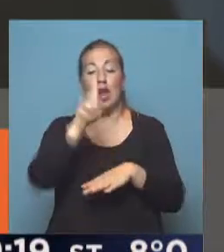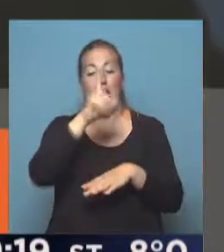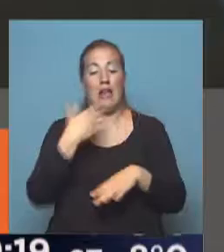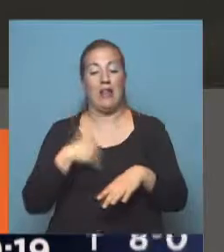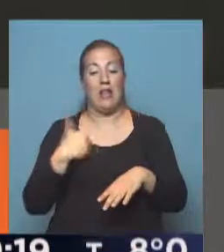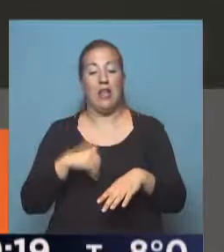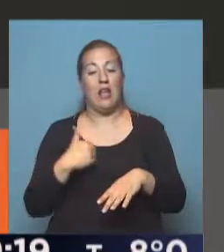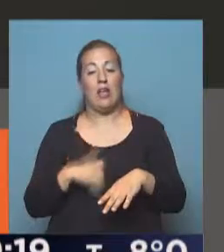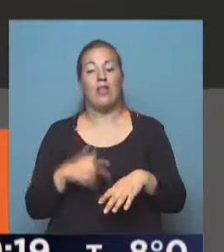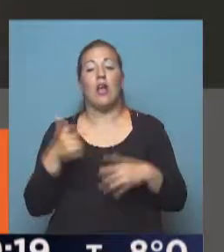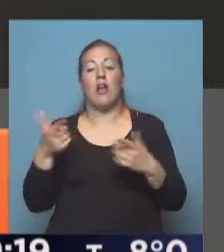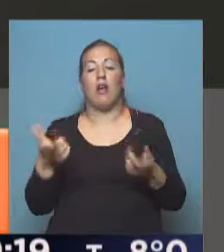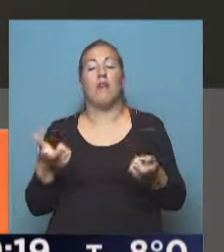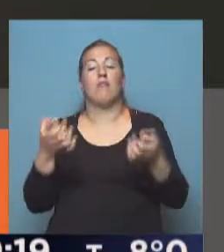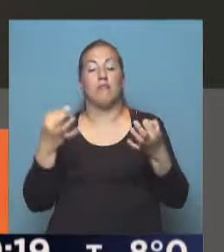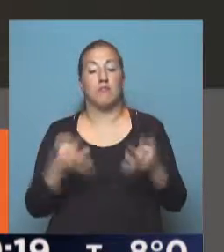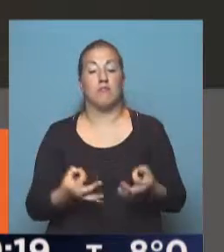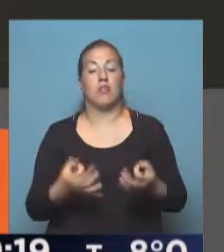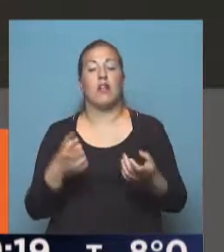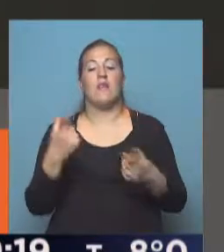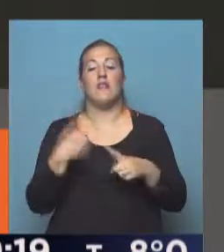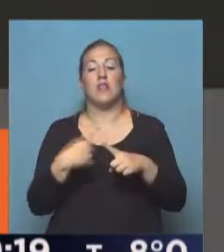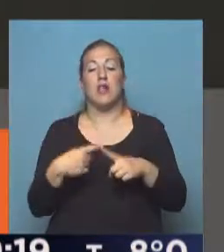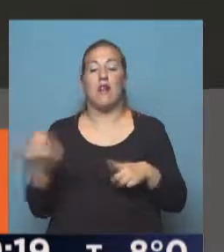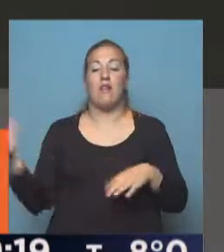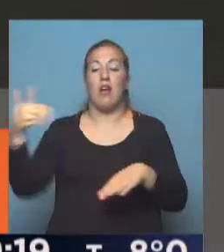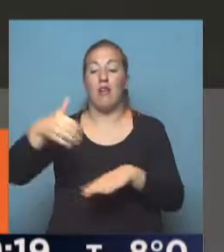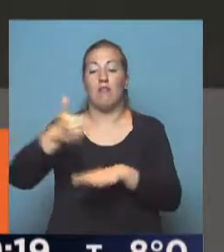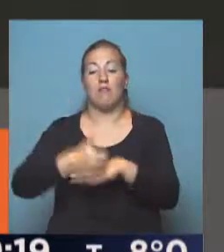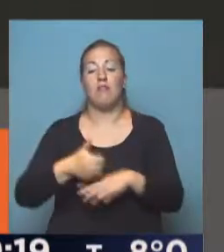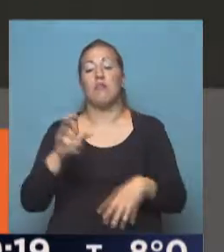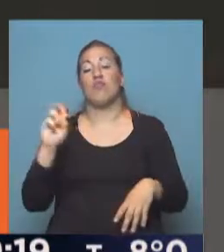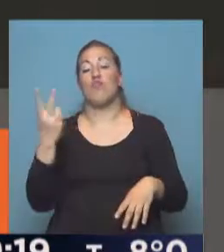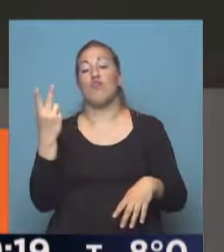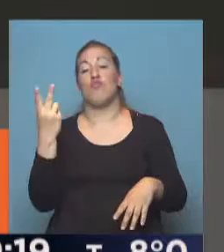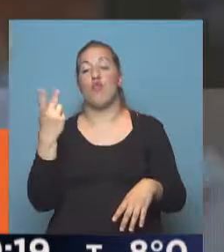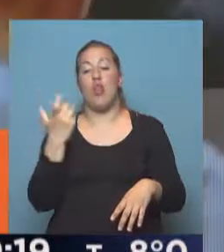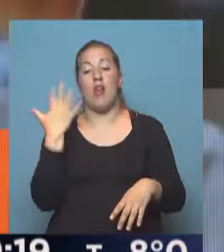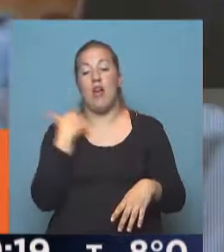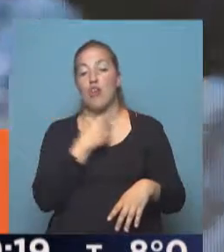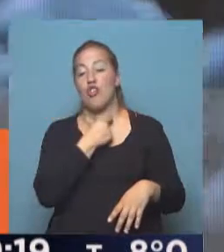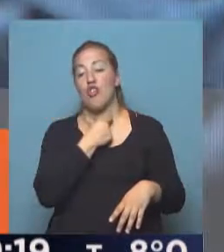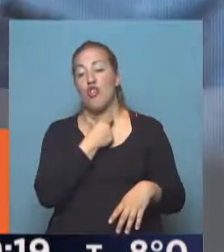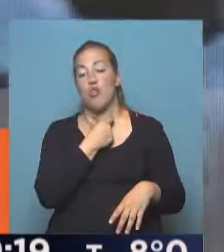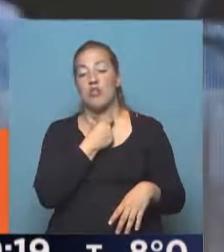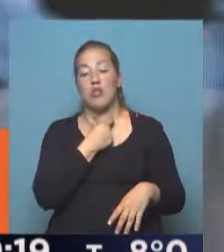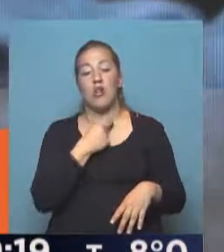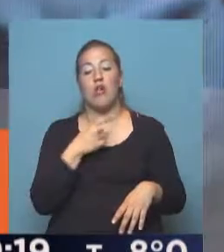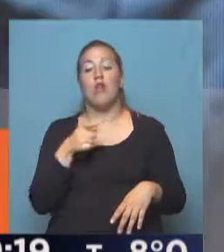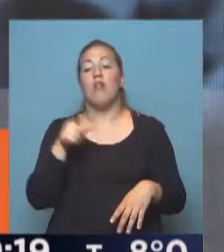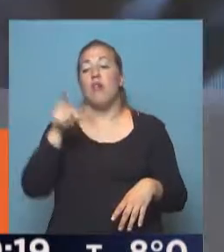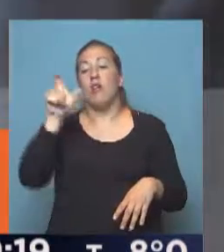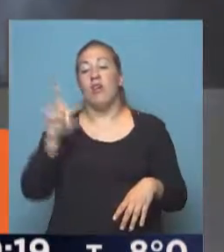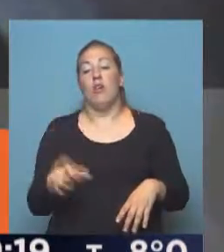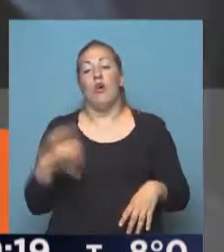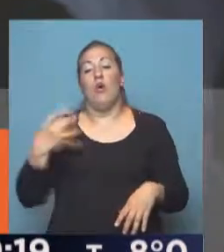engalana nuestro festín a festival con su presencia y si no fue en agosto ha sido un grandísimo un grandísimo músico y